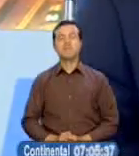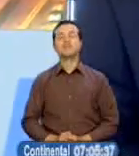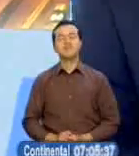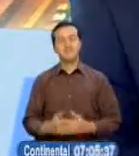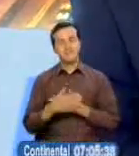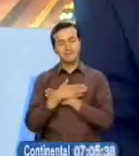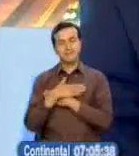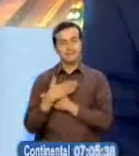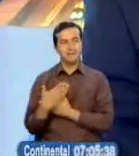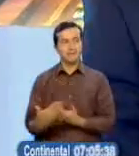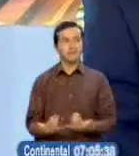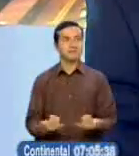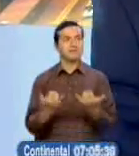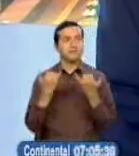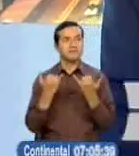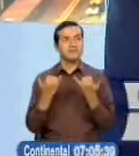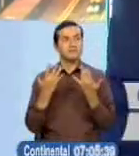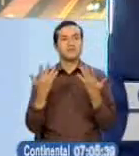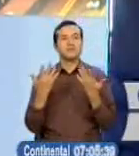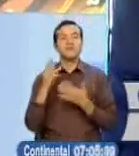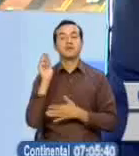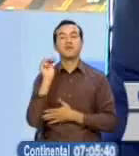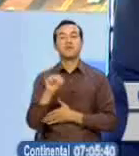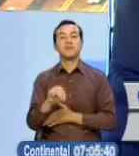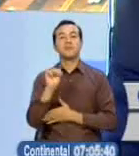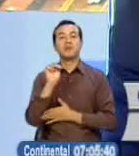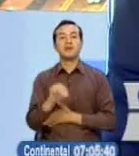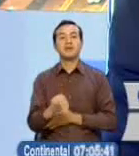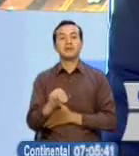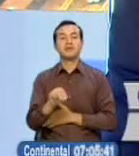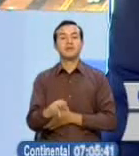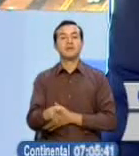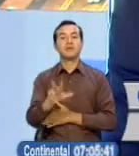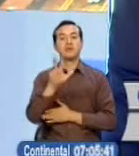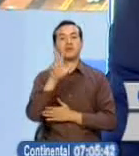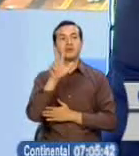Bienvenidos amigos televidentes en este día martes